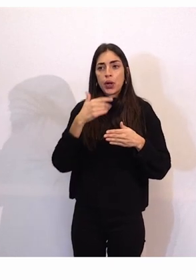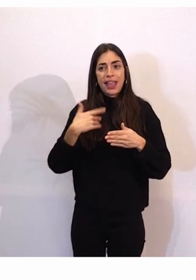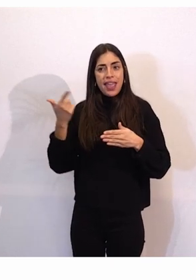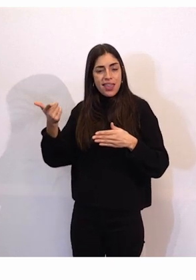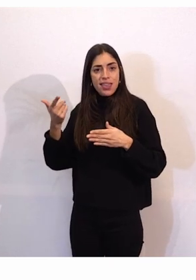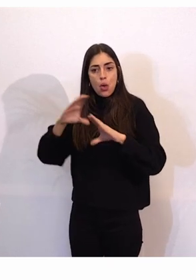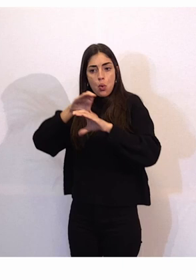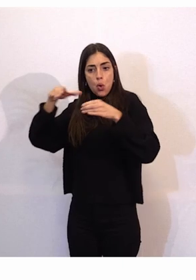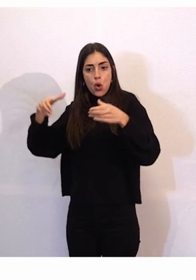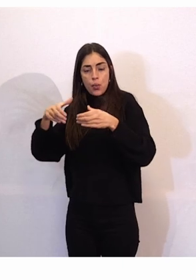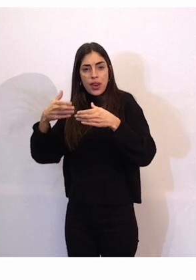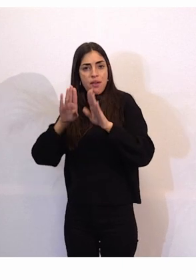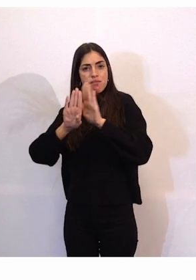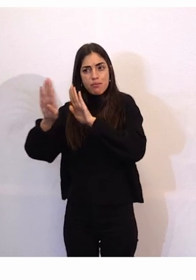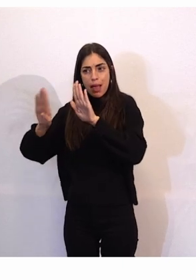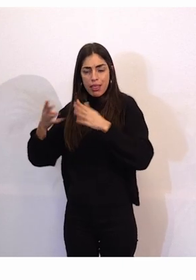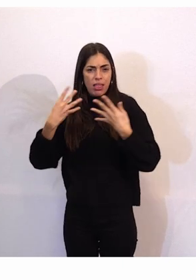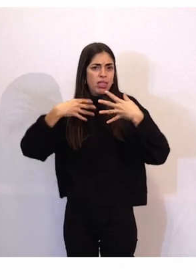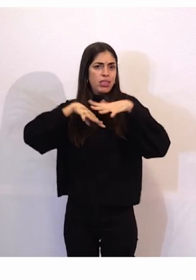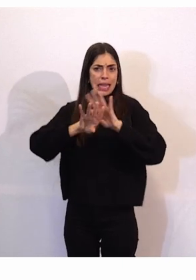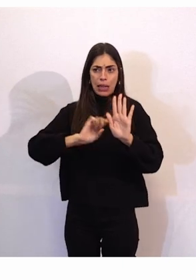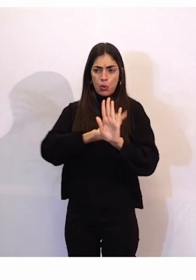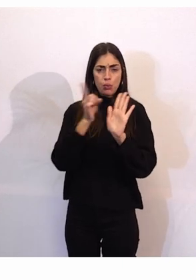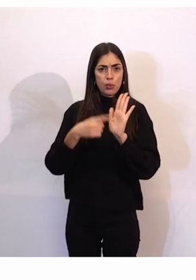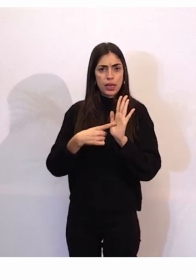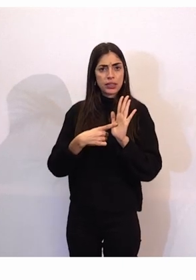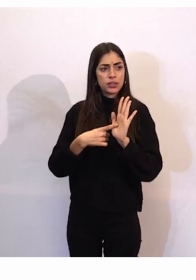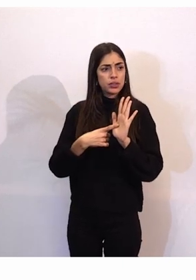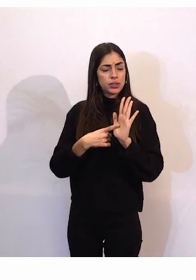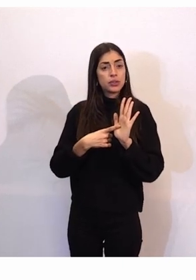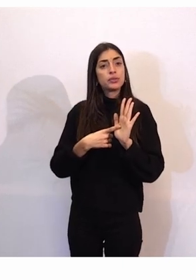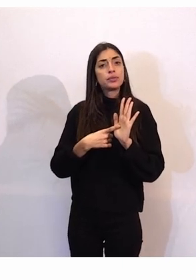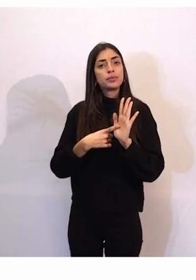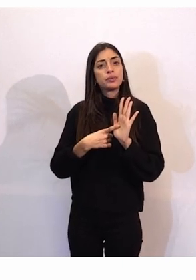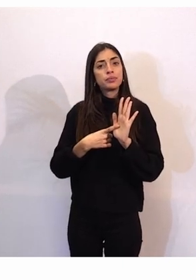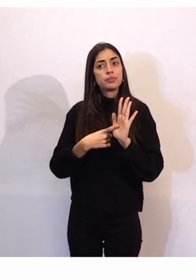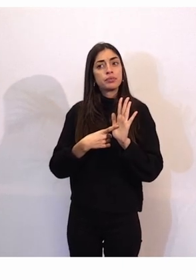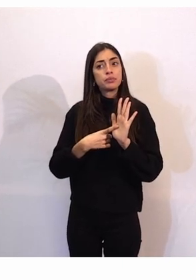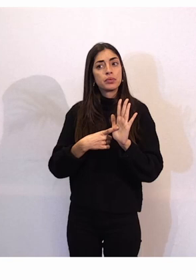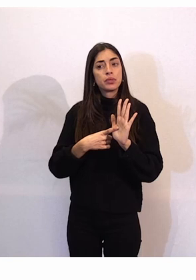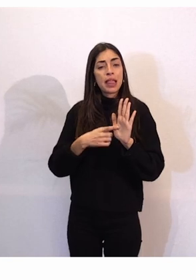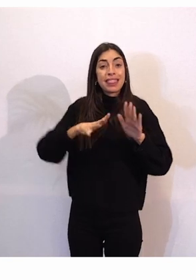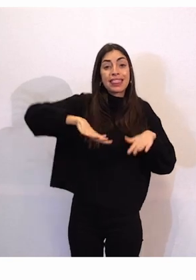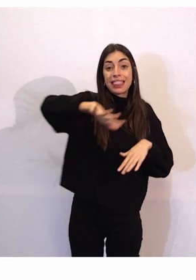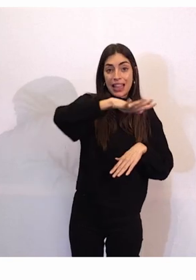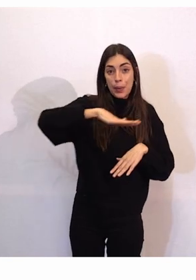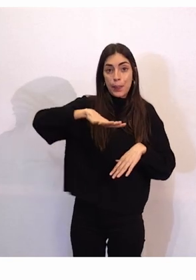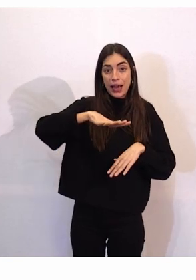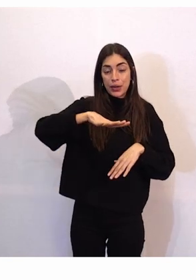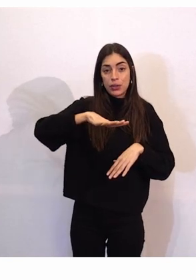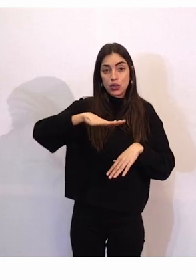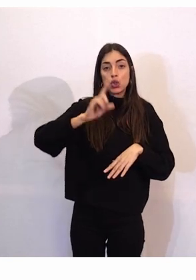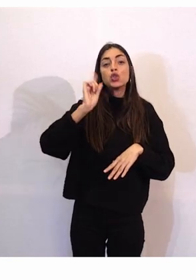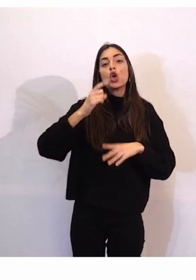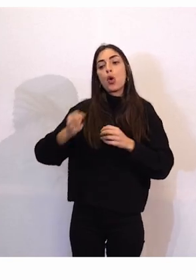en la comunidad de vecinos, pero no de mi bloque, sino del barrio. Del barrio.